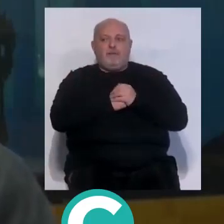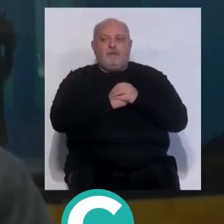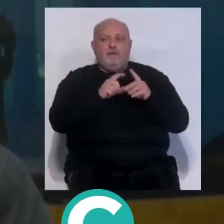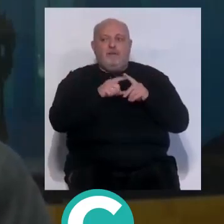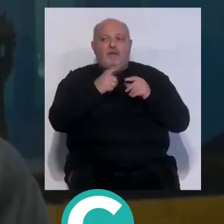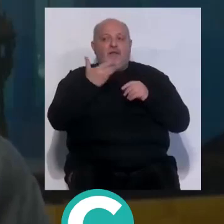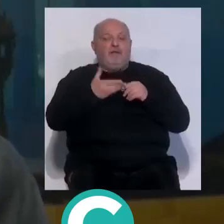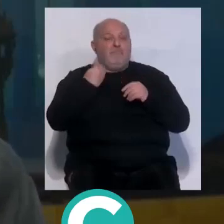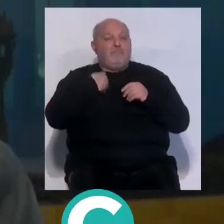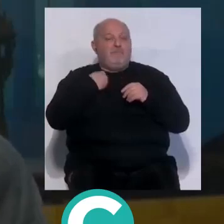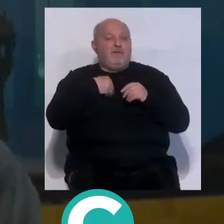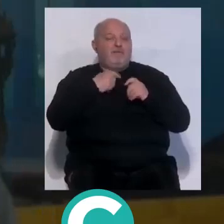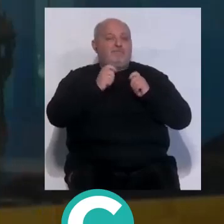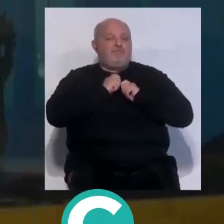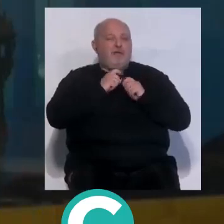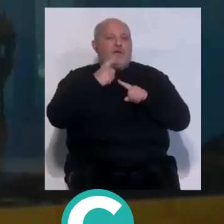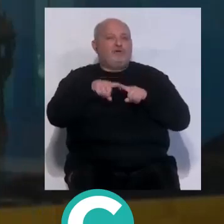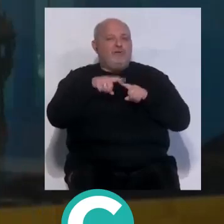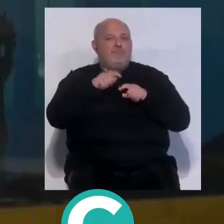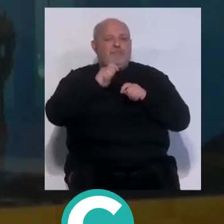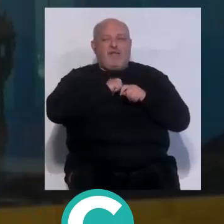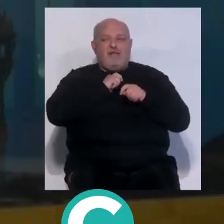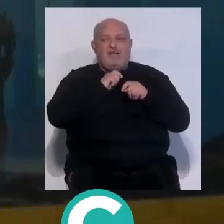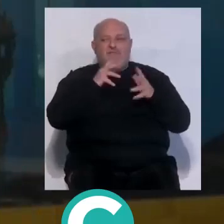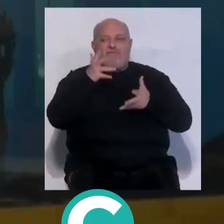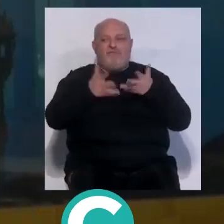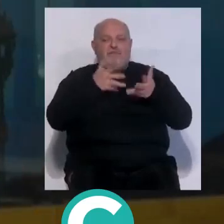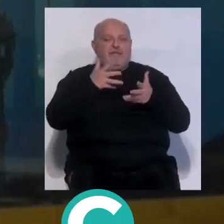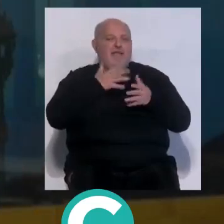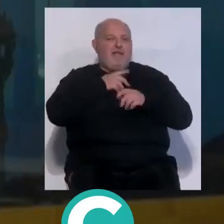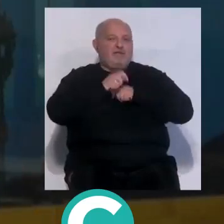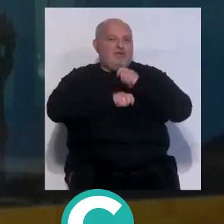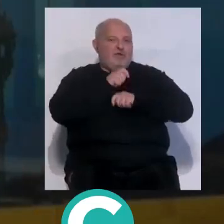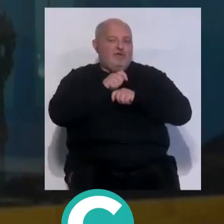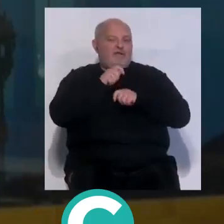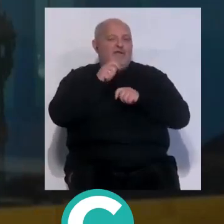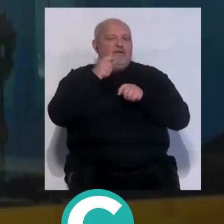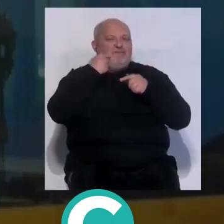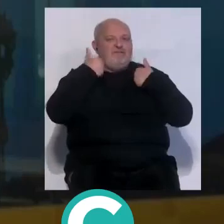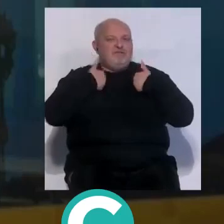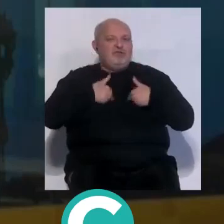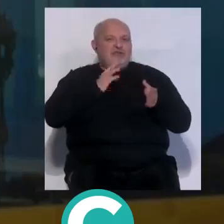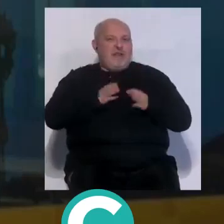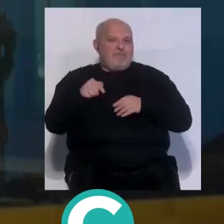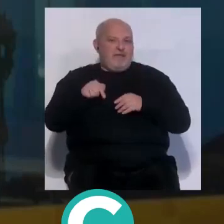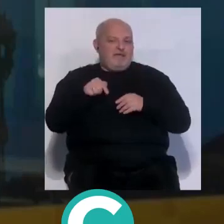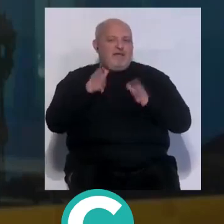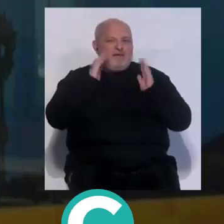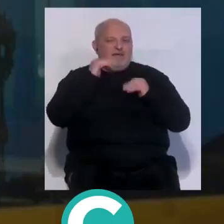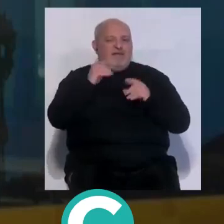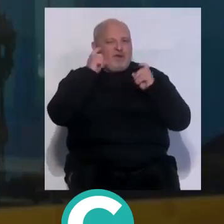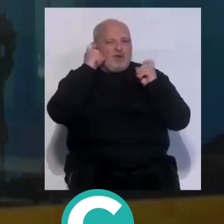también es fundamental, pues eso, que es una de las cosas que nosotros fomentamos desde la asociación, la fisioterapia, la